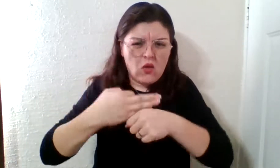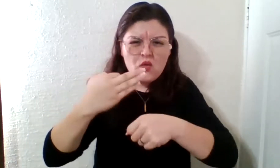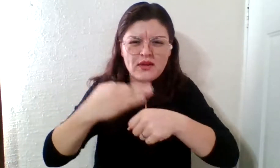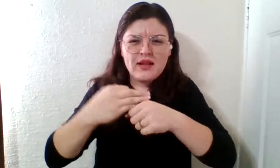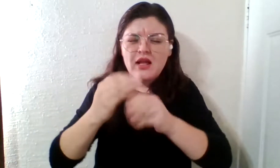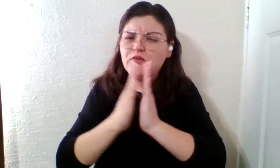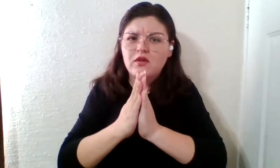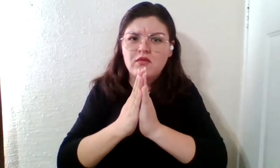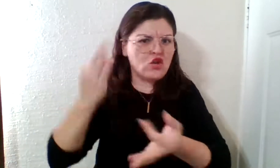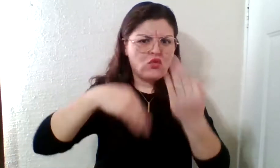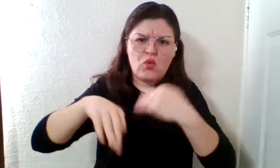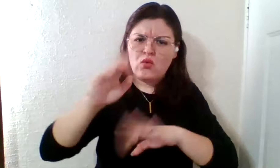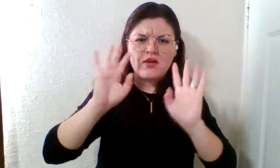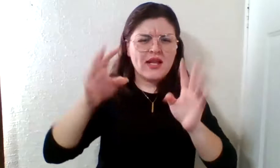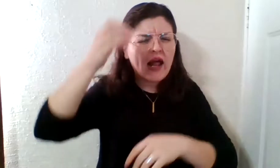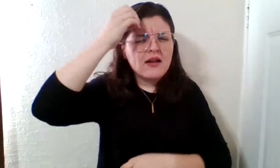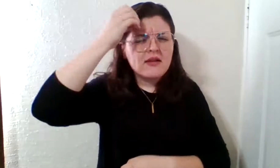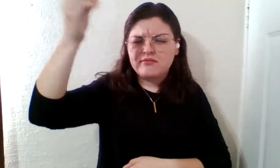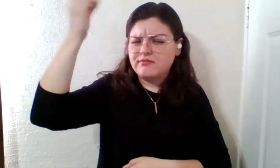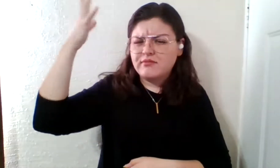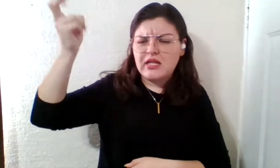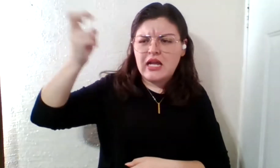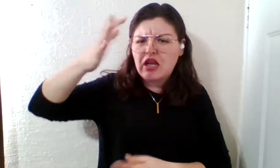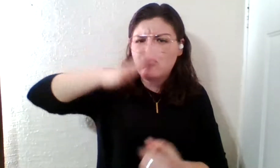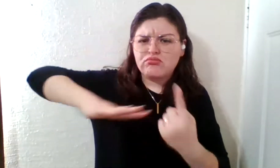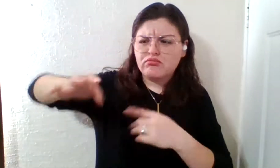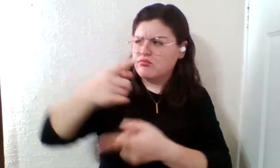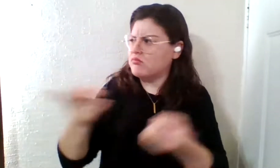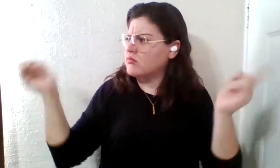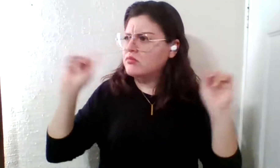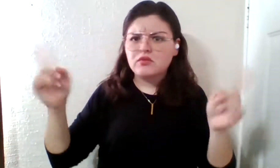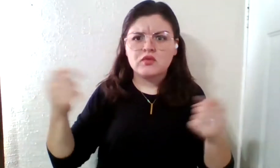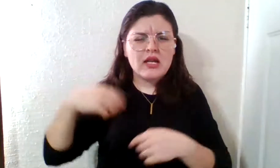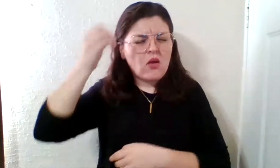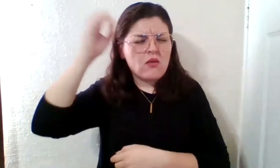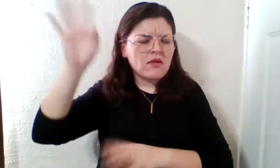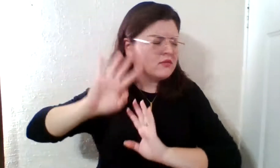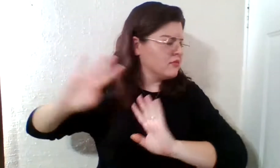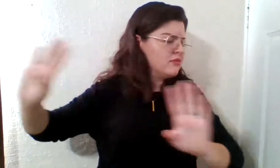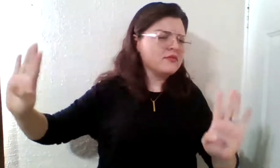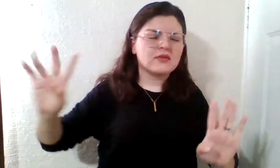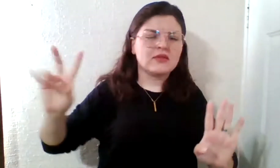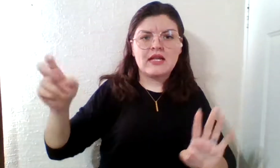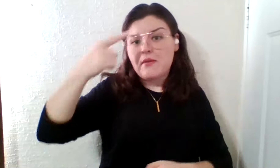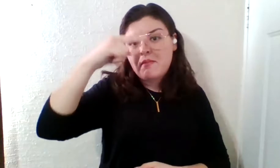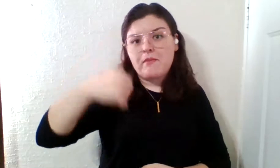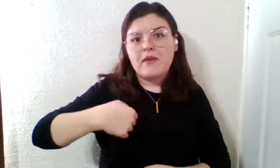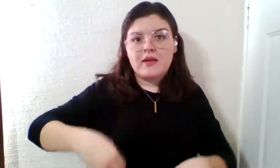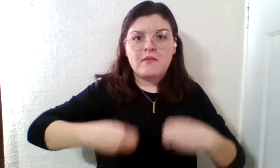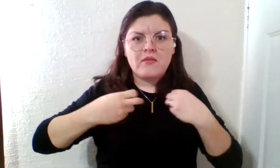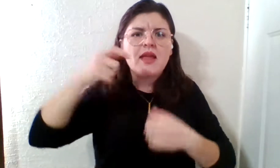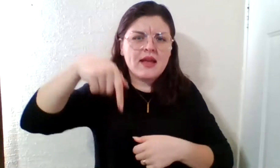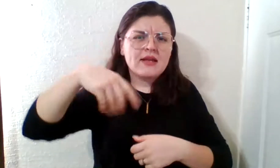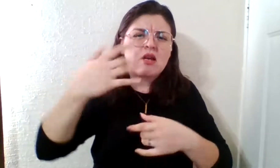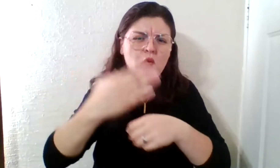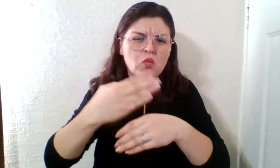olvidemos todo, si es posible, olvidar todo lo que está a nuestro alrededor y poder vivir esto. Sí, quiero compartir con ustedes un cuento y